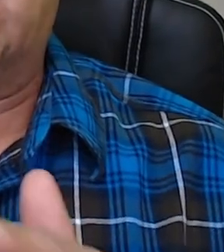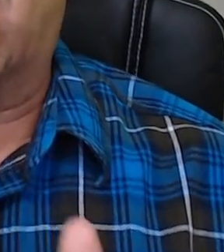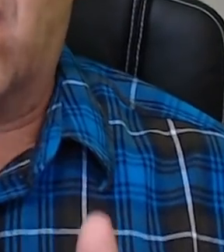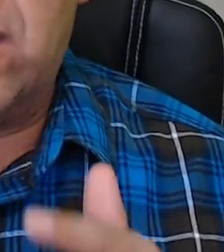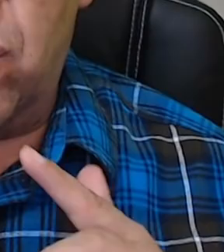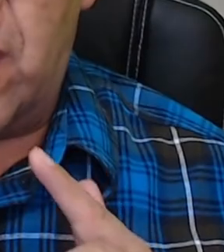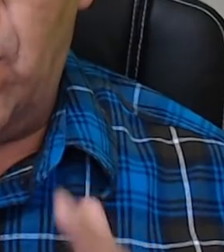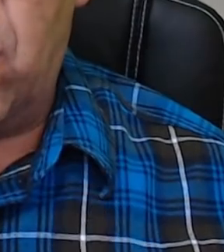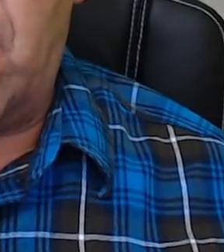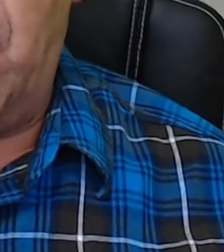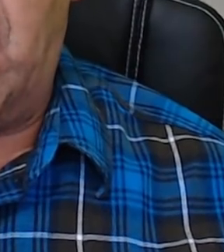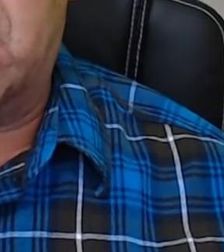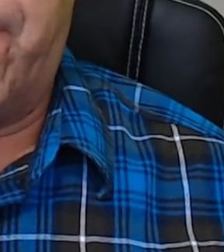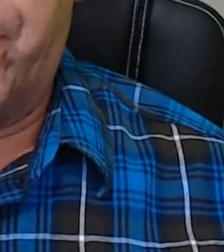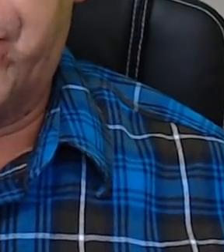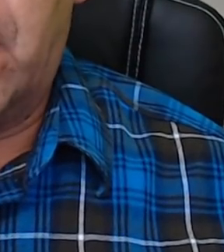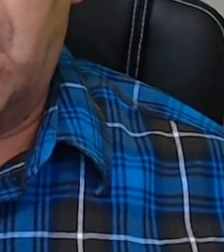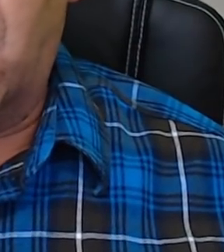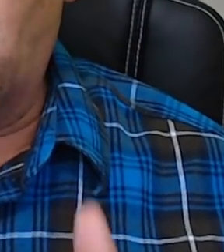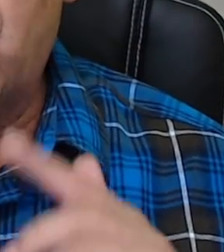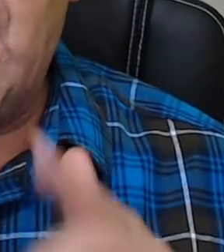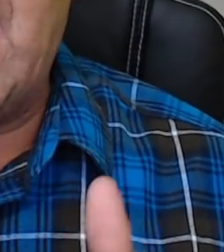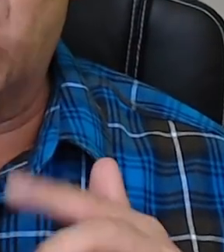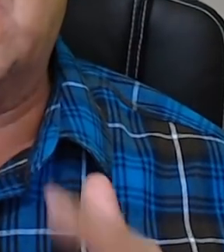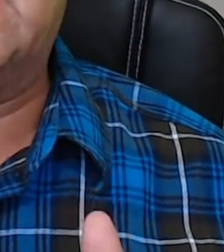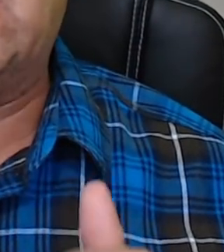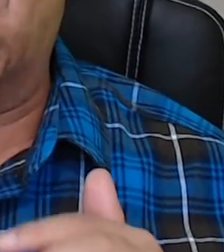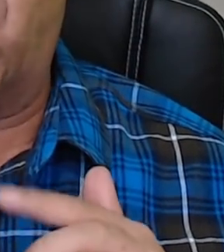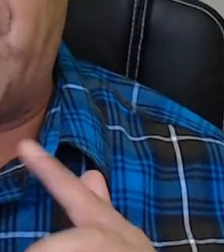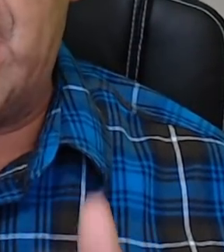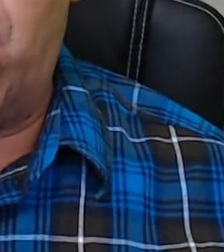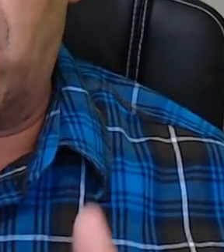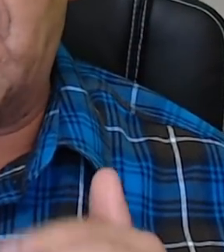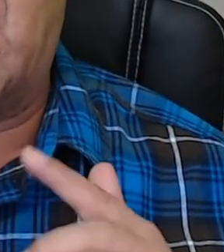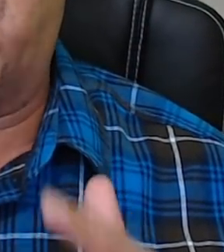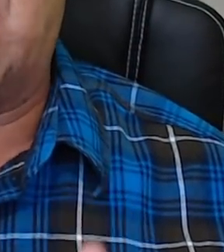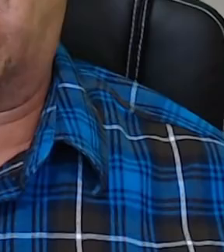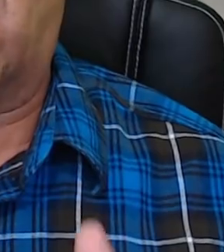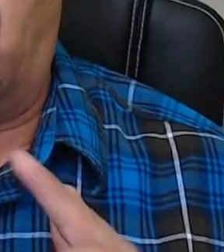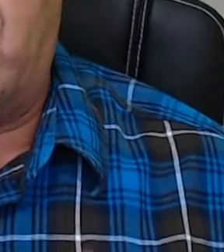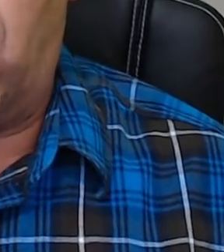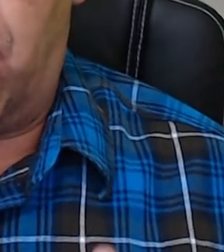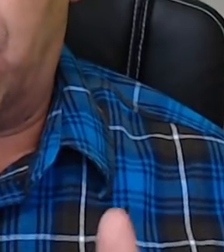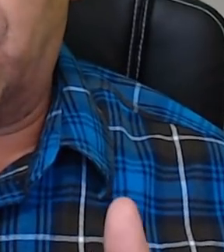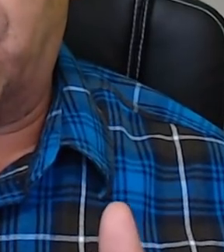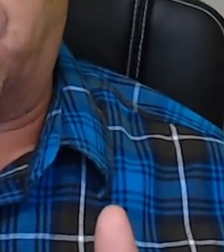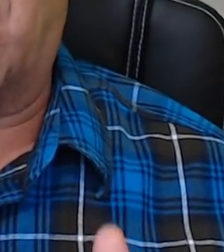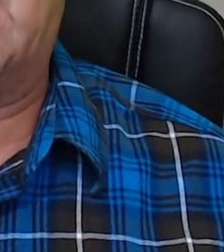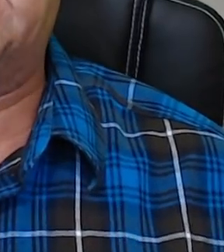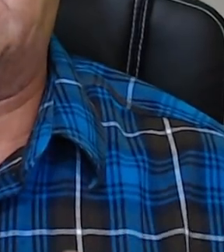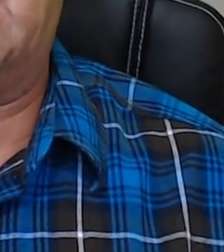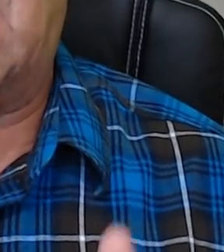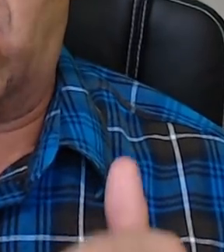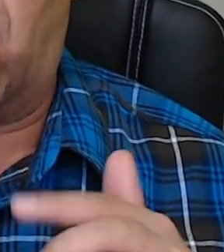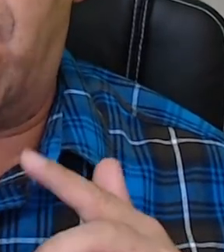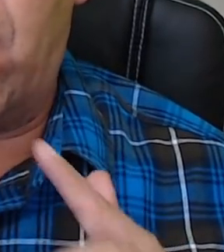Todo eso no les gusta, amigos y amigas. Hoy hay un instituto para devolverle al pueblo lo robado, porque le